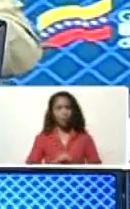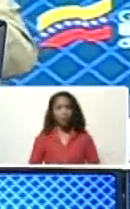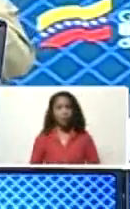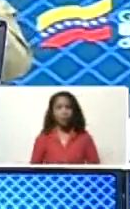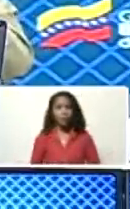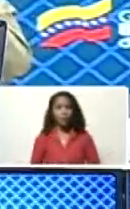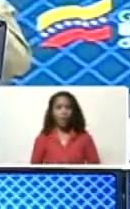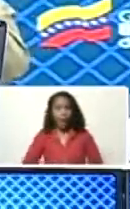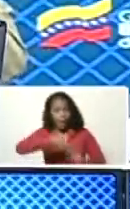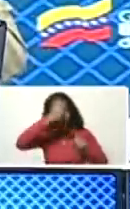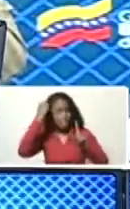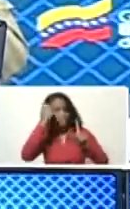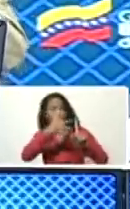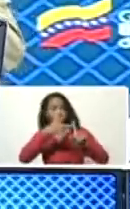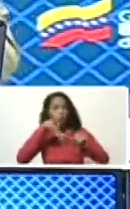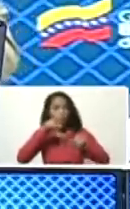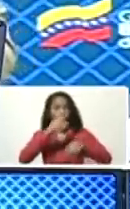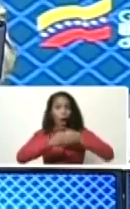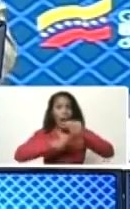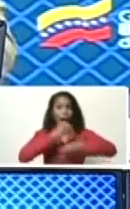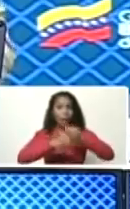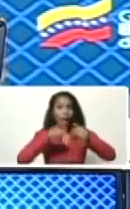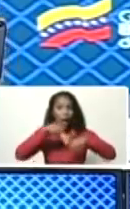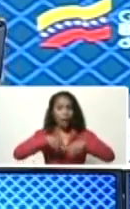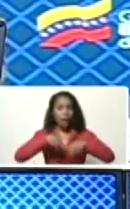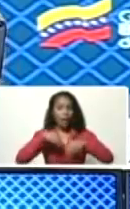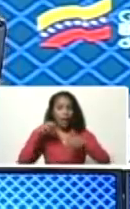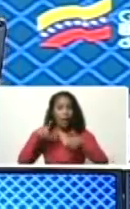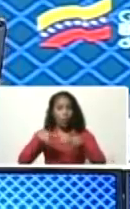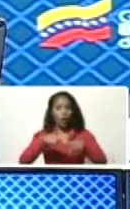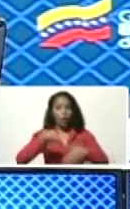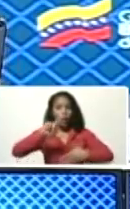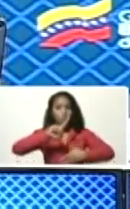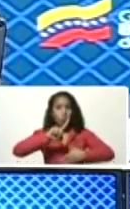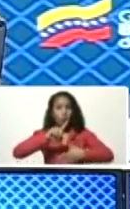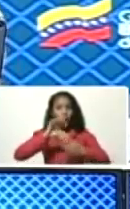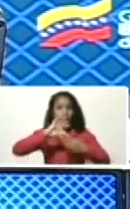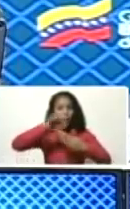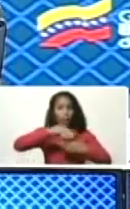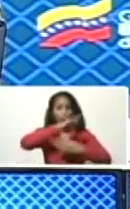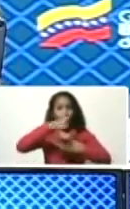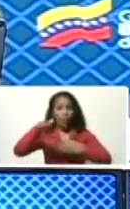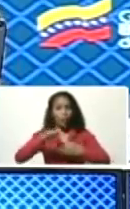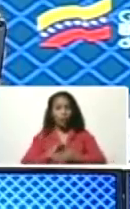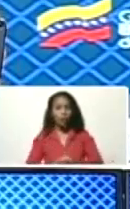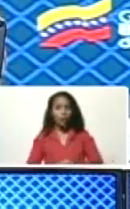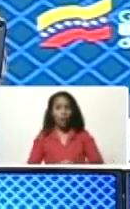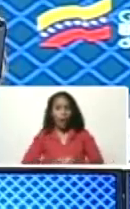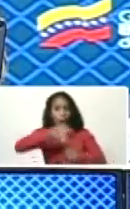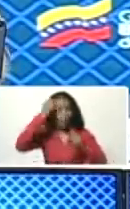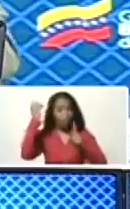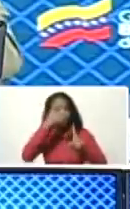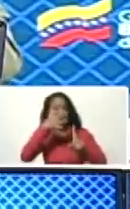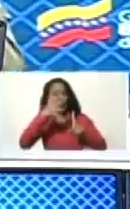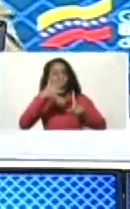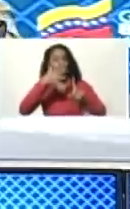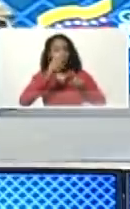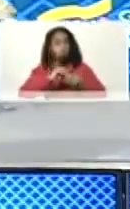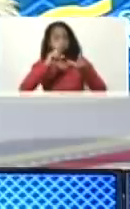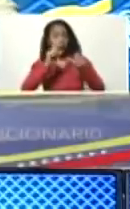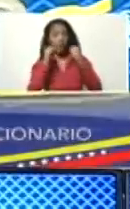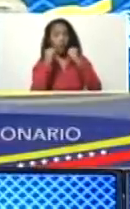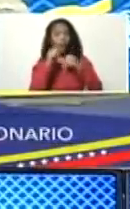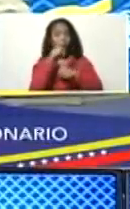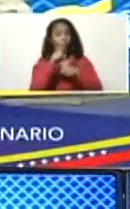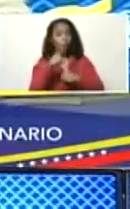El impacto que eso estaba teniendo en la región, en América Latina y el Caribe. El impacto poderoso que eso estaba teniendo